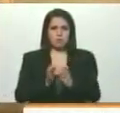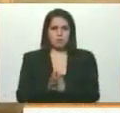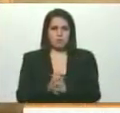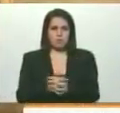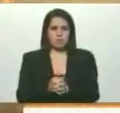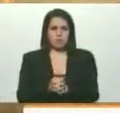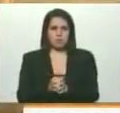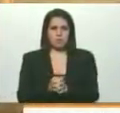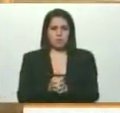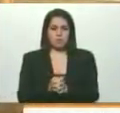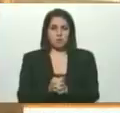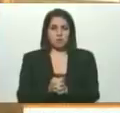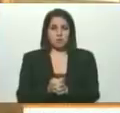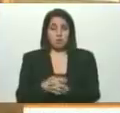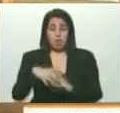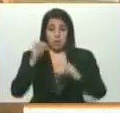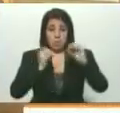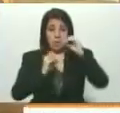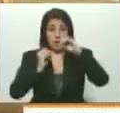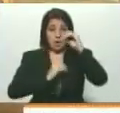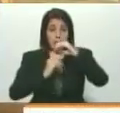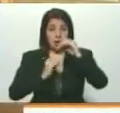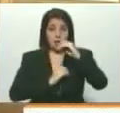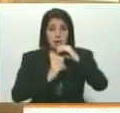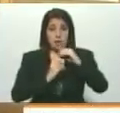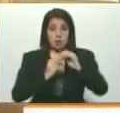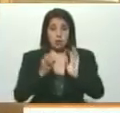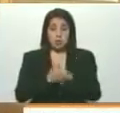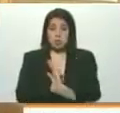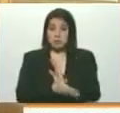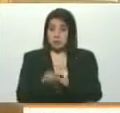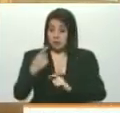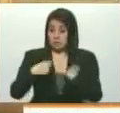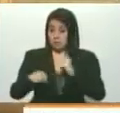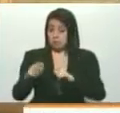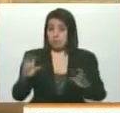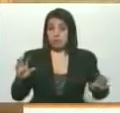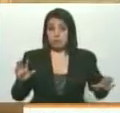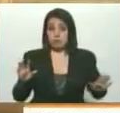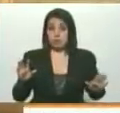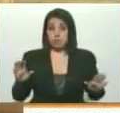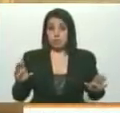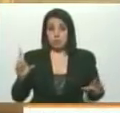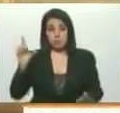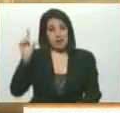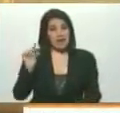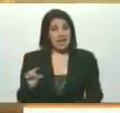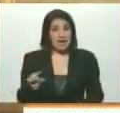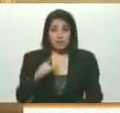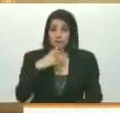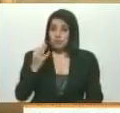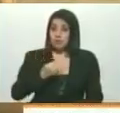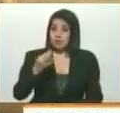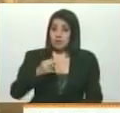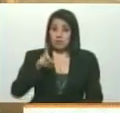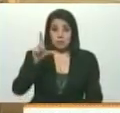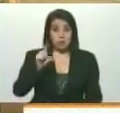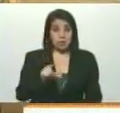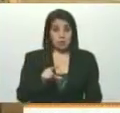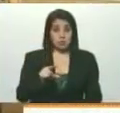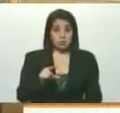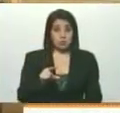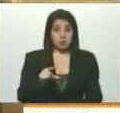nosotros más compraban eso pues manejo nos las puso a la venta barato en vela barato le agradecemos mucho escotes